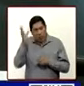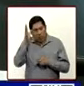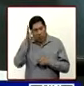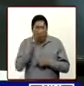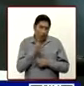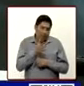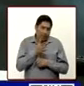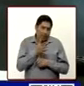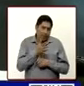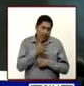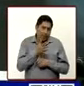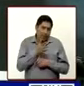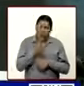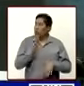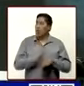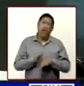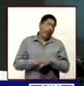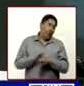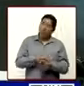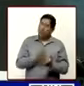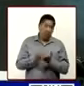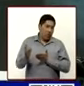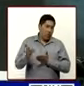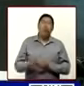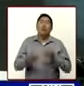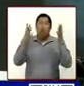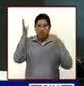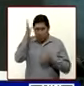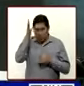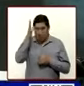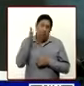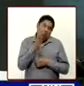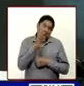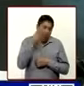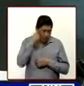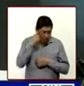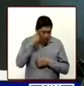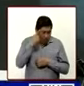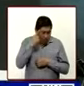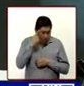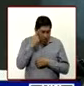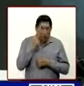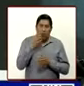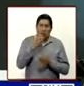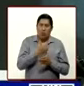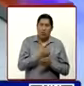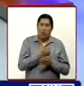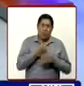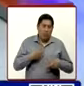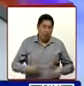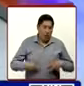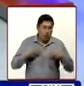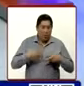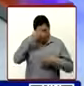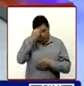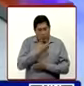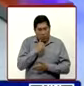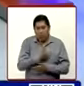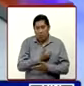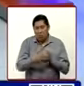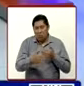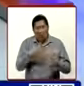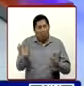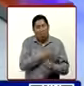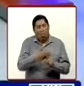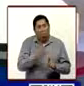padres. Y aquí hay que ser honestos, porque parece que muchos padres y madres consideran que son dueños de la vida de sus hijos y que pueden hacer lo que les da la